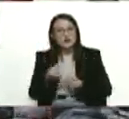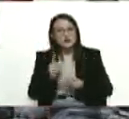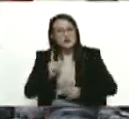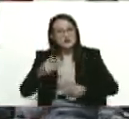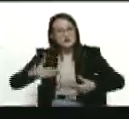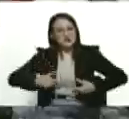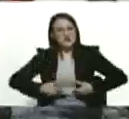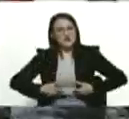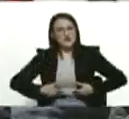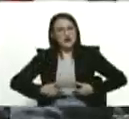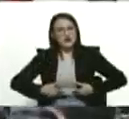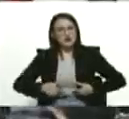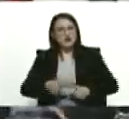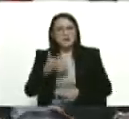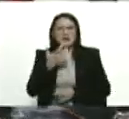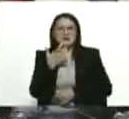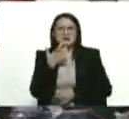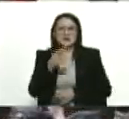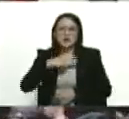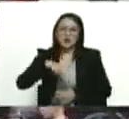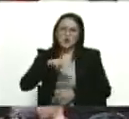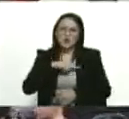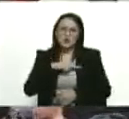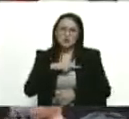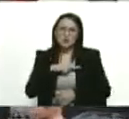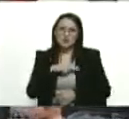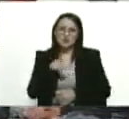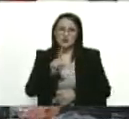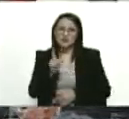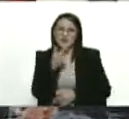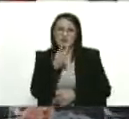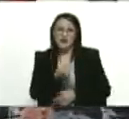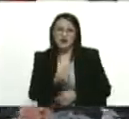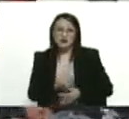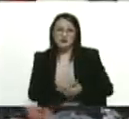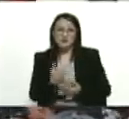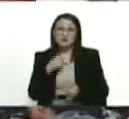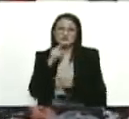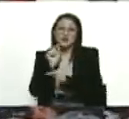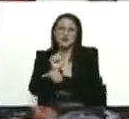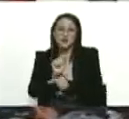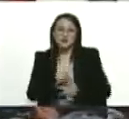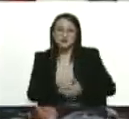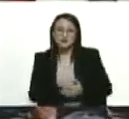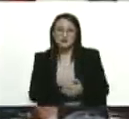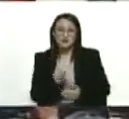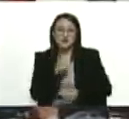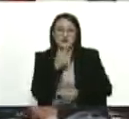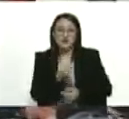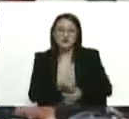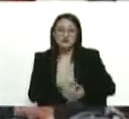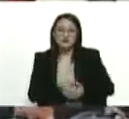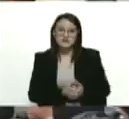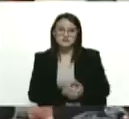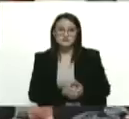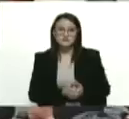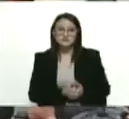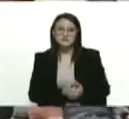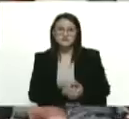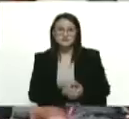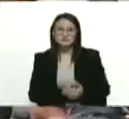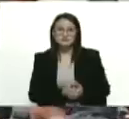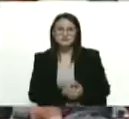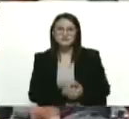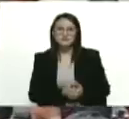porque es lo más sensible que nosotros tenemos. Y eso no es fácil, se lo voy a decir. No es fácil.